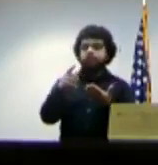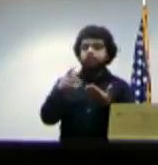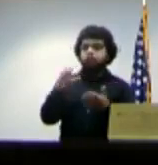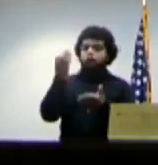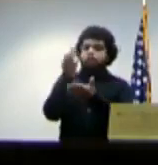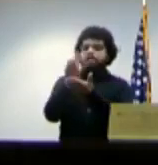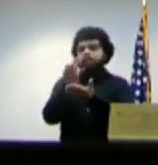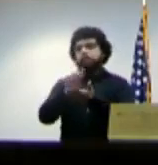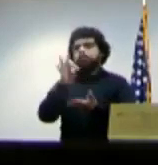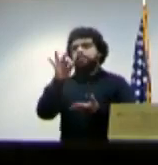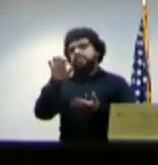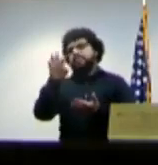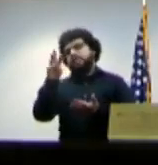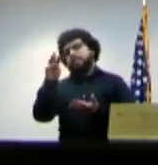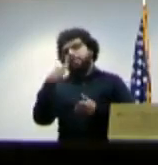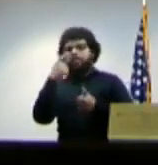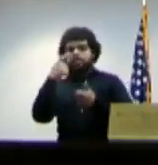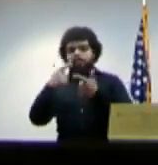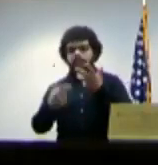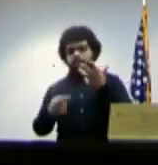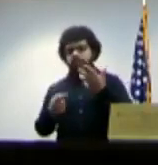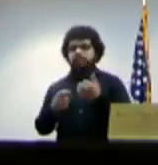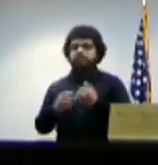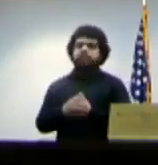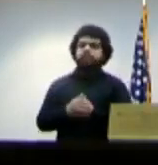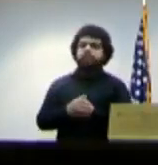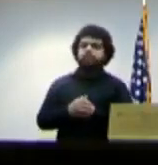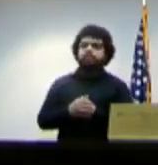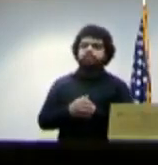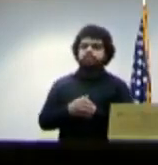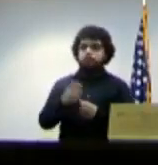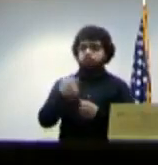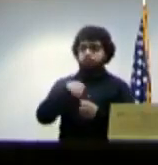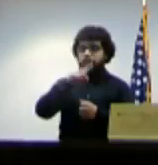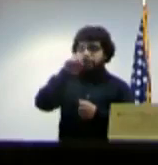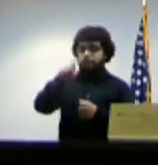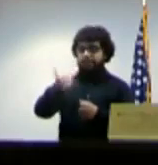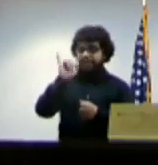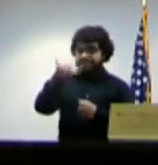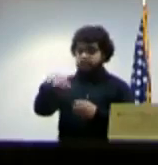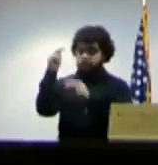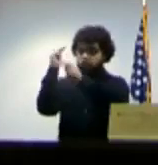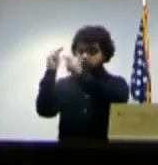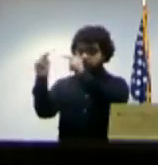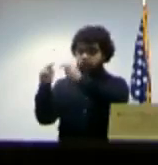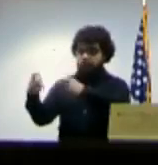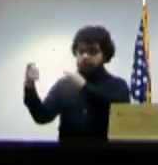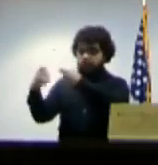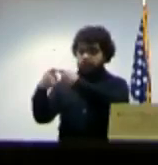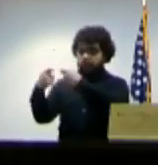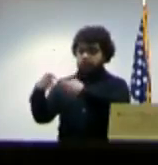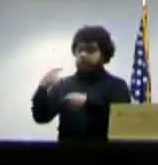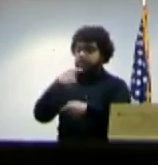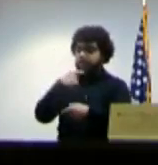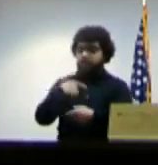además, y yo le pregunté, esos son los proyectos que el negociado no ha querido reconocer, y usted nos